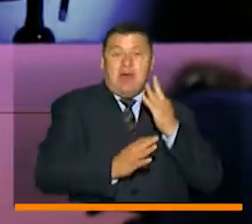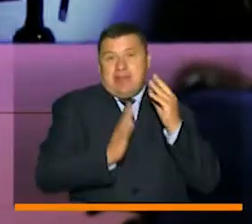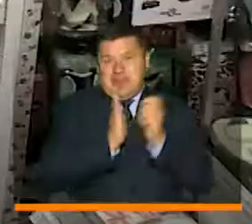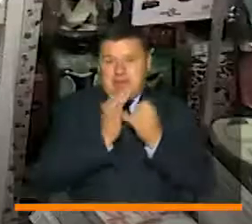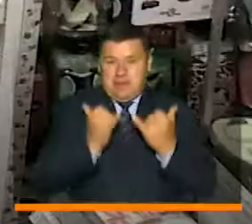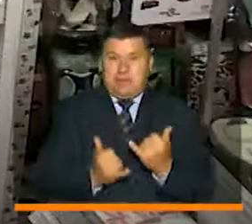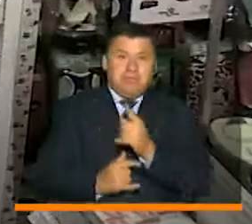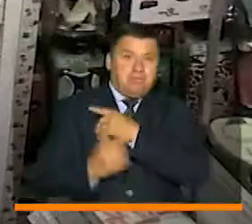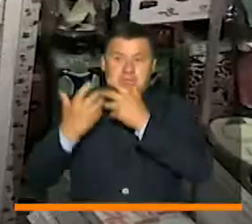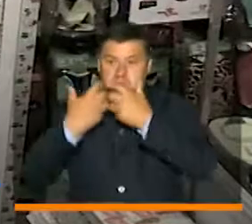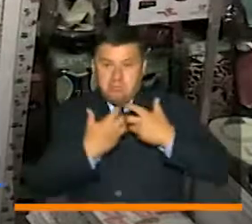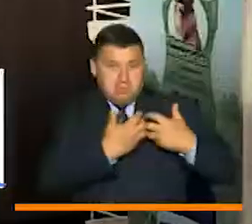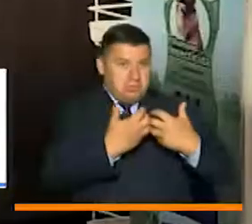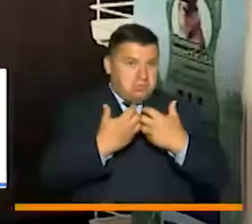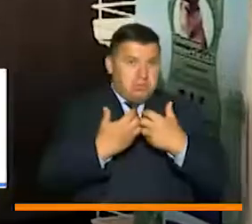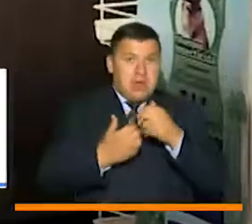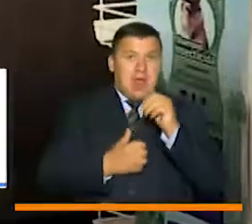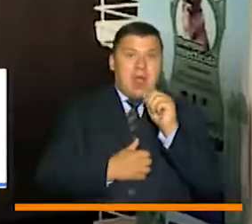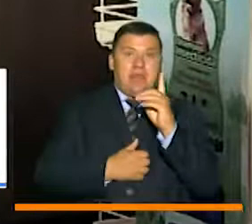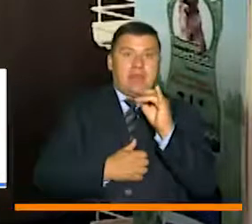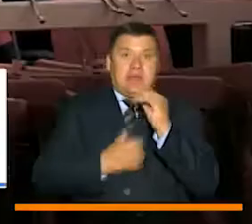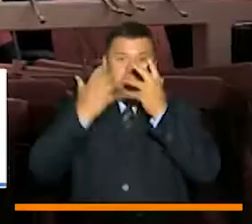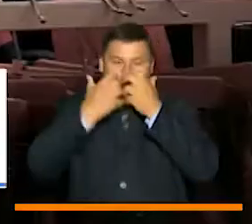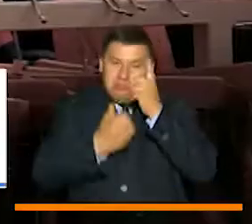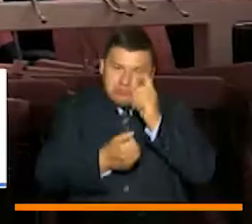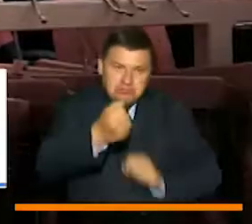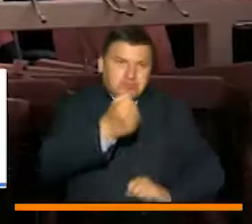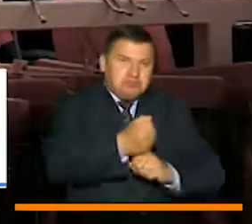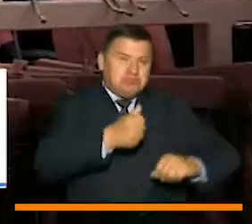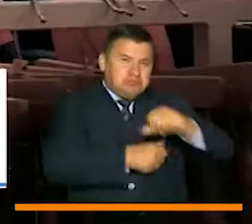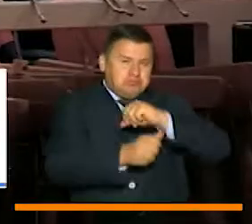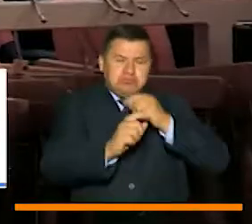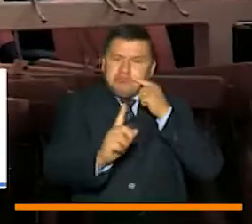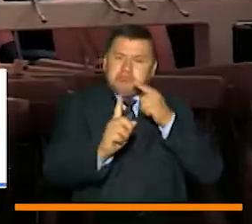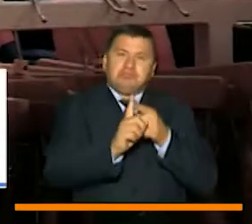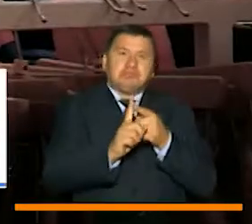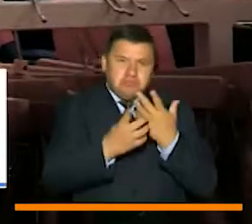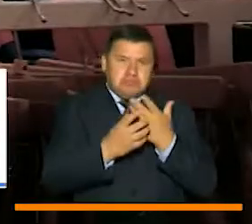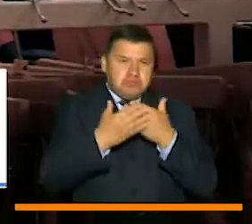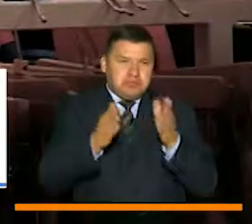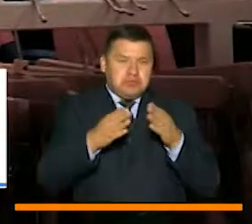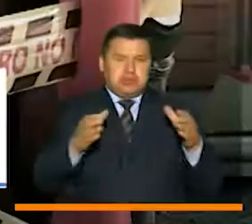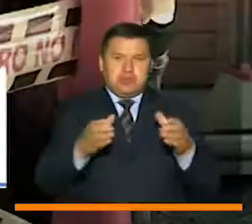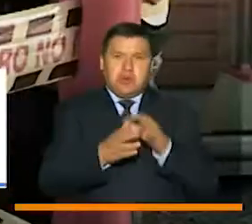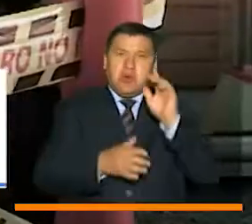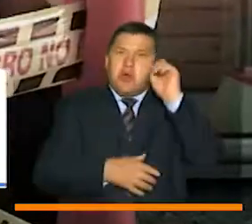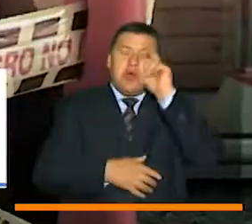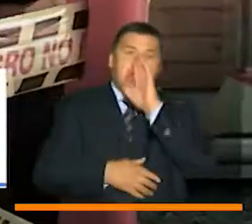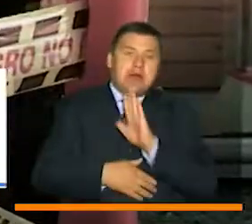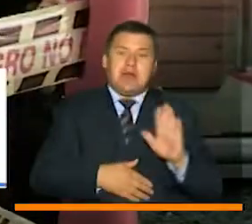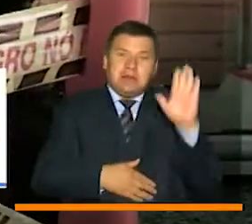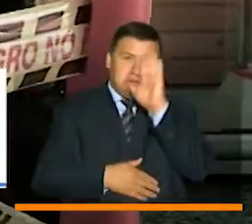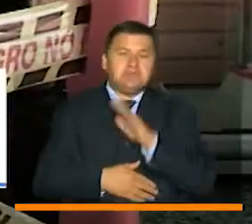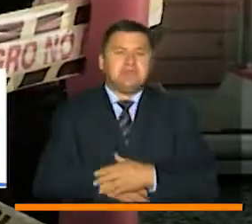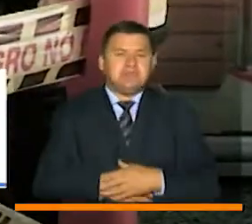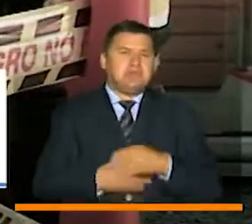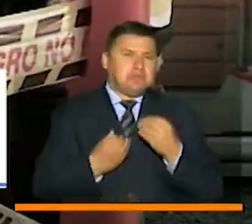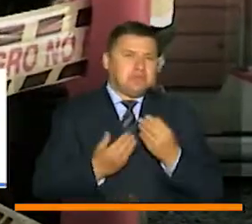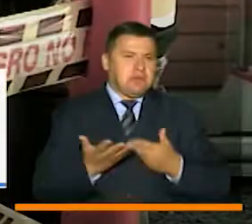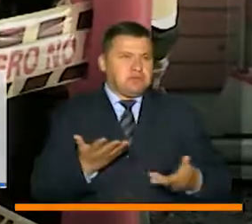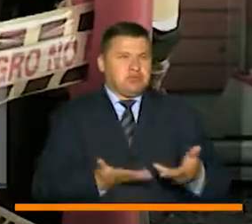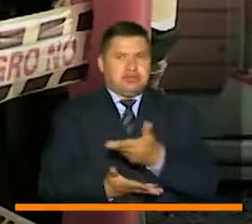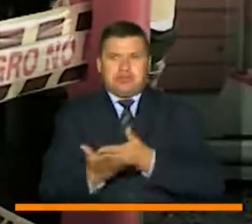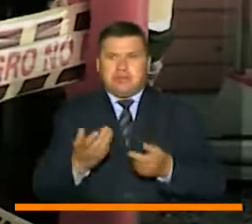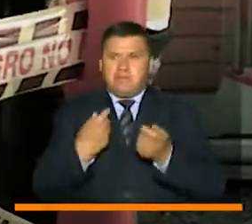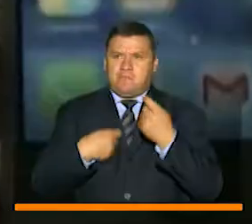Nacional de Empresarios de Colombia, ANDI, respaldó los diferentes mecanismos dispuestos por el gobierno nacional para